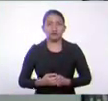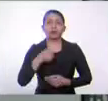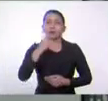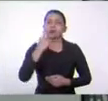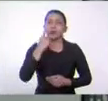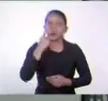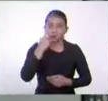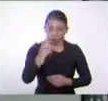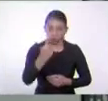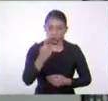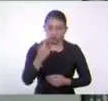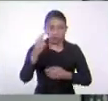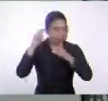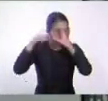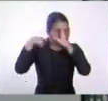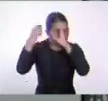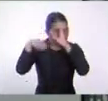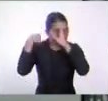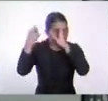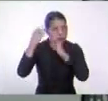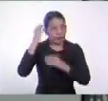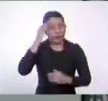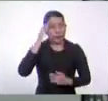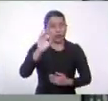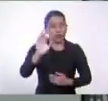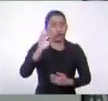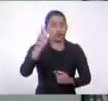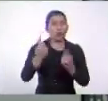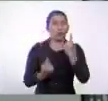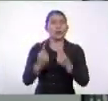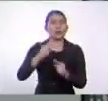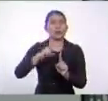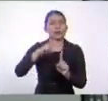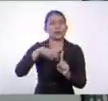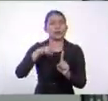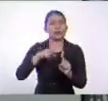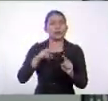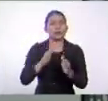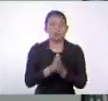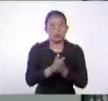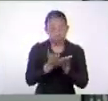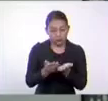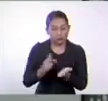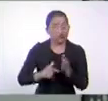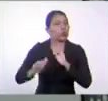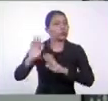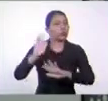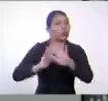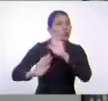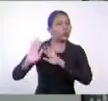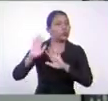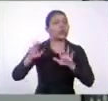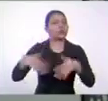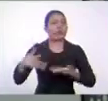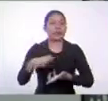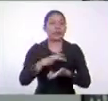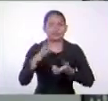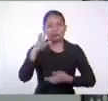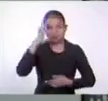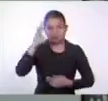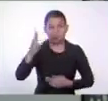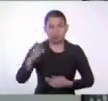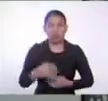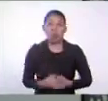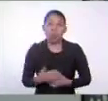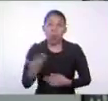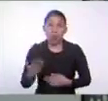Observemos el siguiente video e identifiquemos las características de la literatura de ciencia ficción, así también los tipos